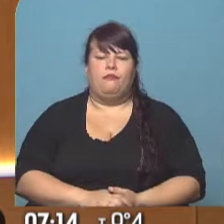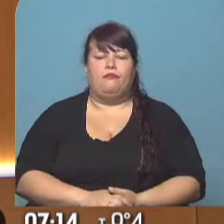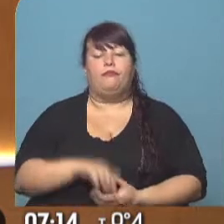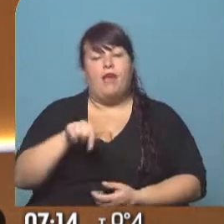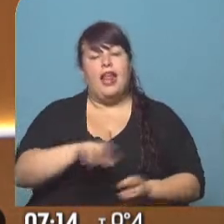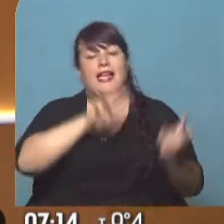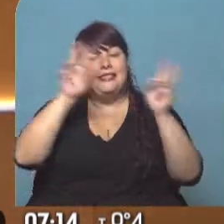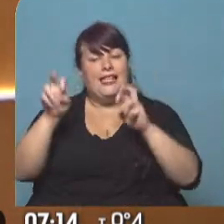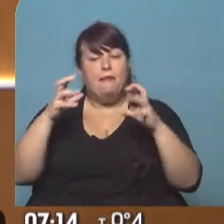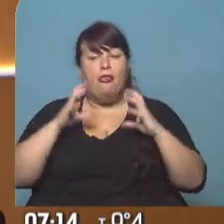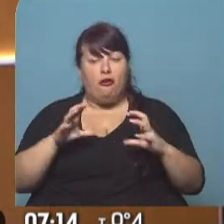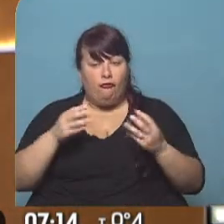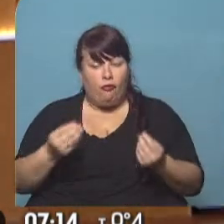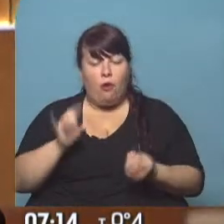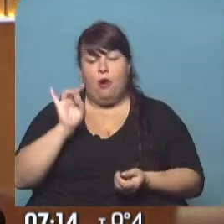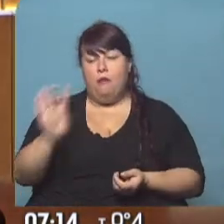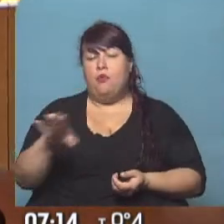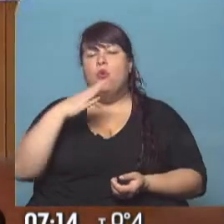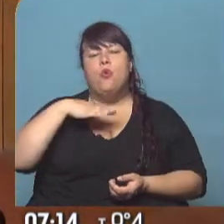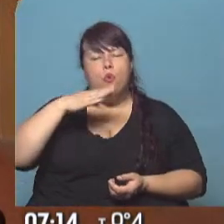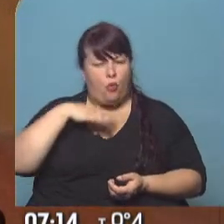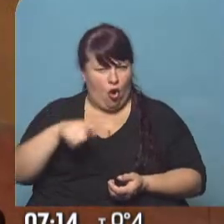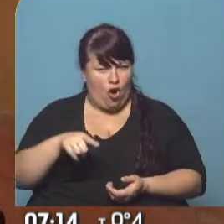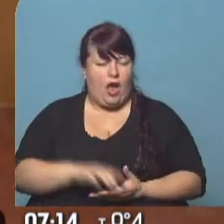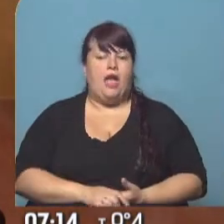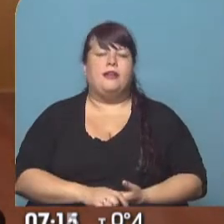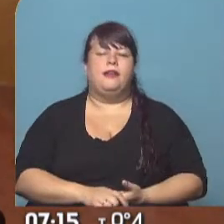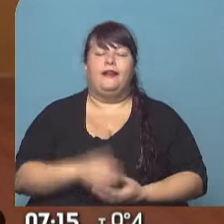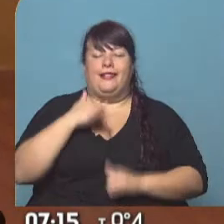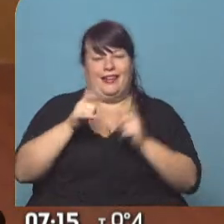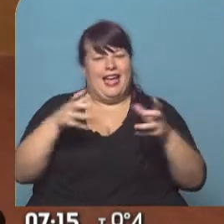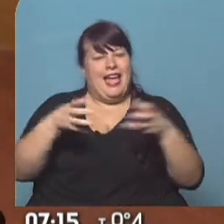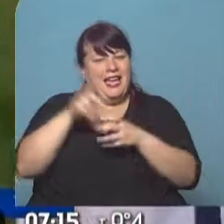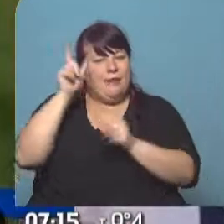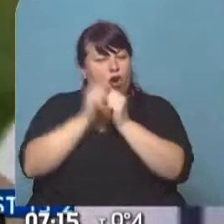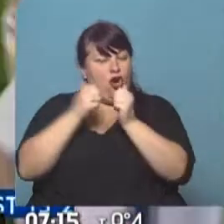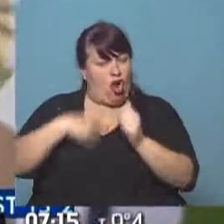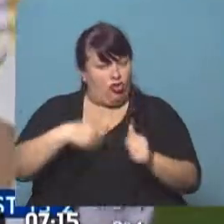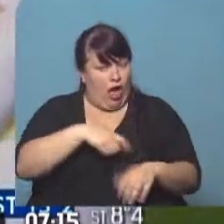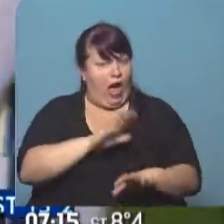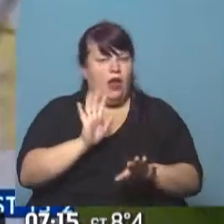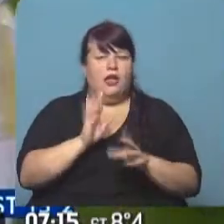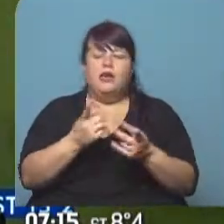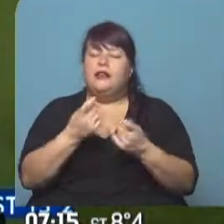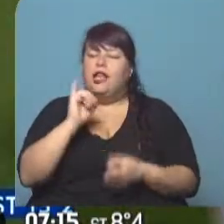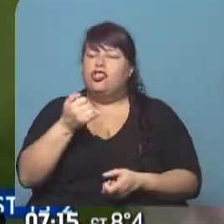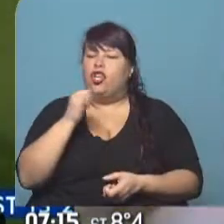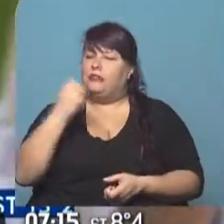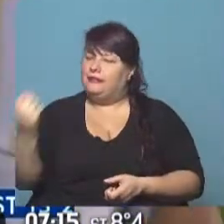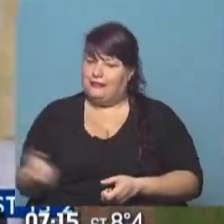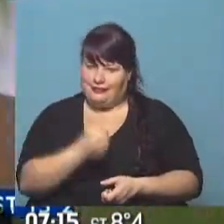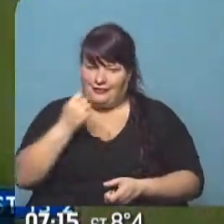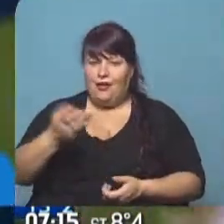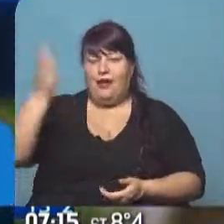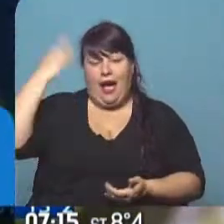Nos metemos en materia futbolística con la eliminación de Boca Juniors. Decíamos un equipo de Rosario Central que necesitaba una revancha